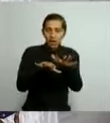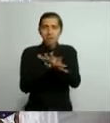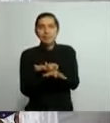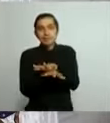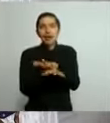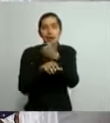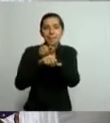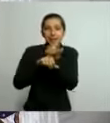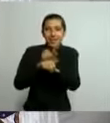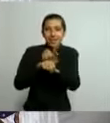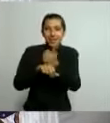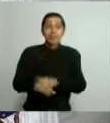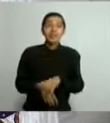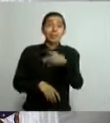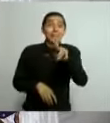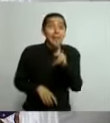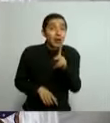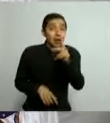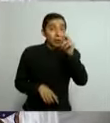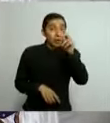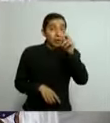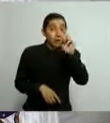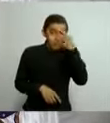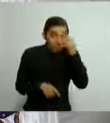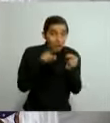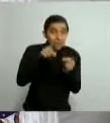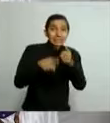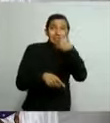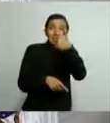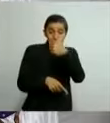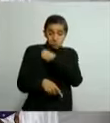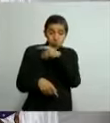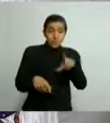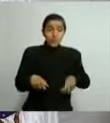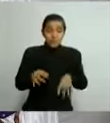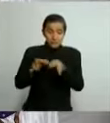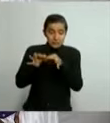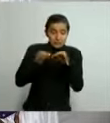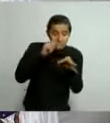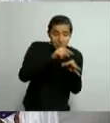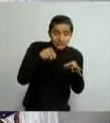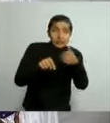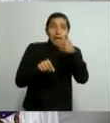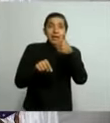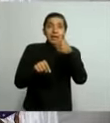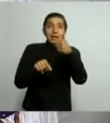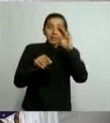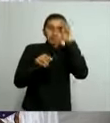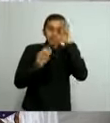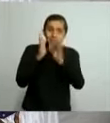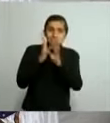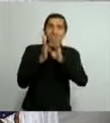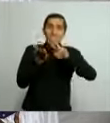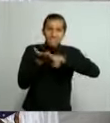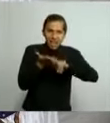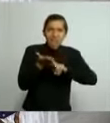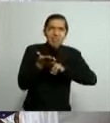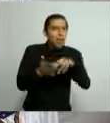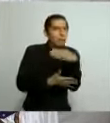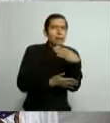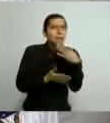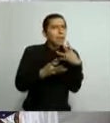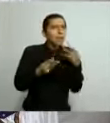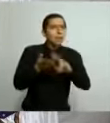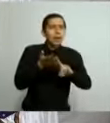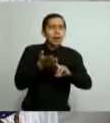Pero ojo, seis municipios pasaron a riesgo alto, es decir, estaban en verde y ahora